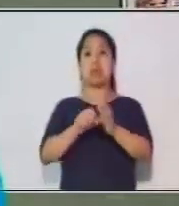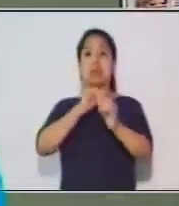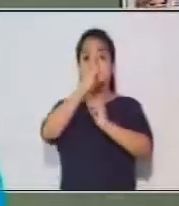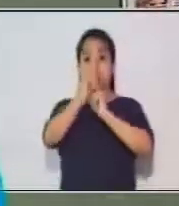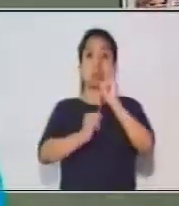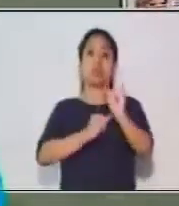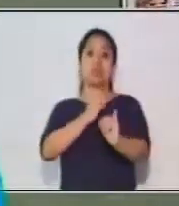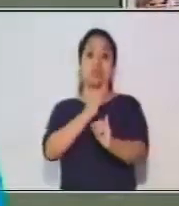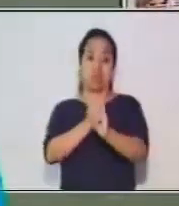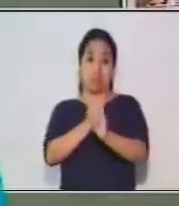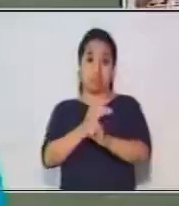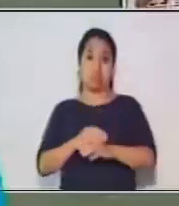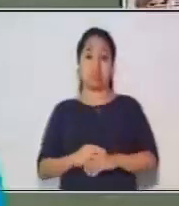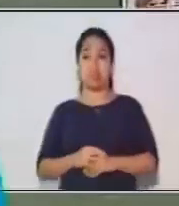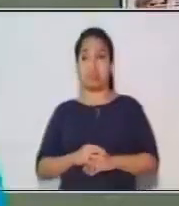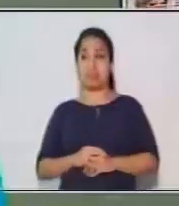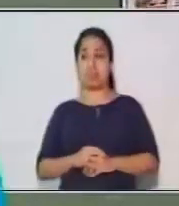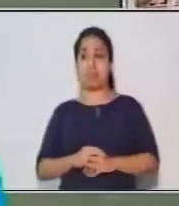internacional.